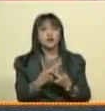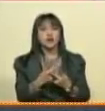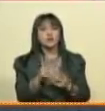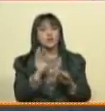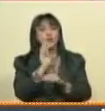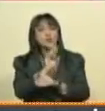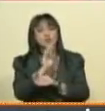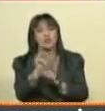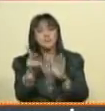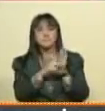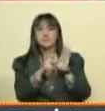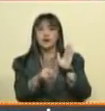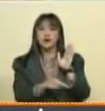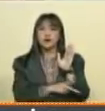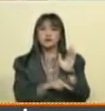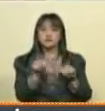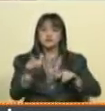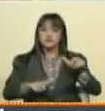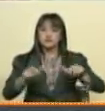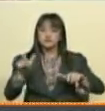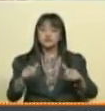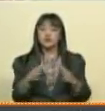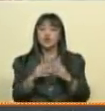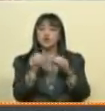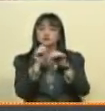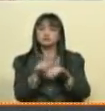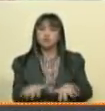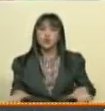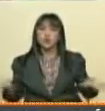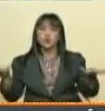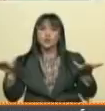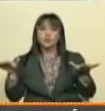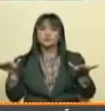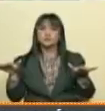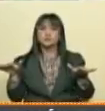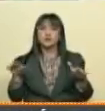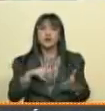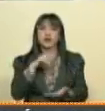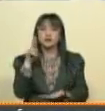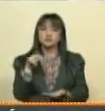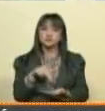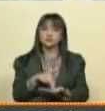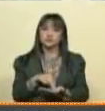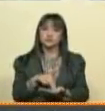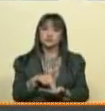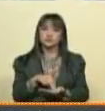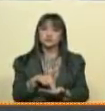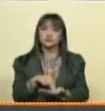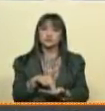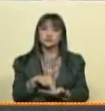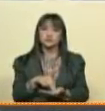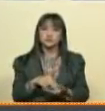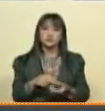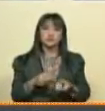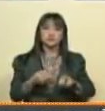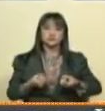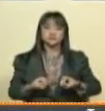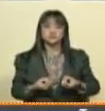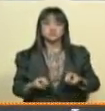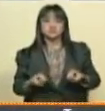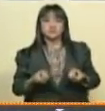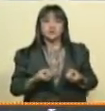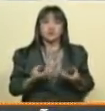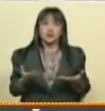que hoy se han desplegado a lo largo y ancho del territorio nacional para brindarle